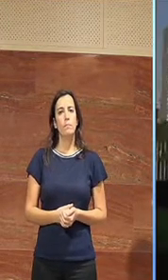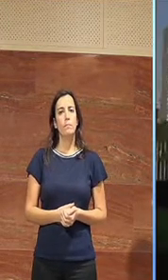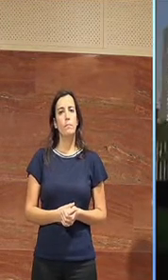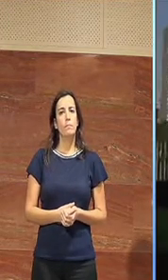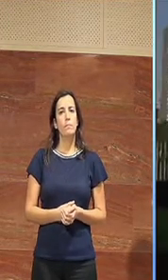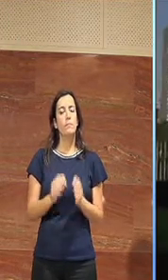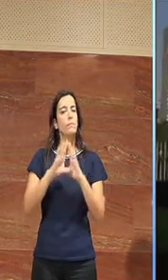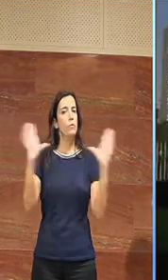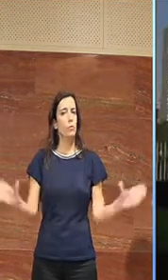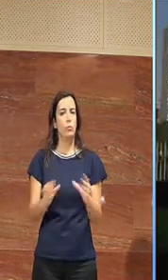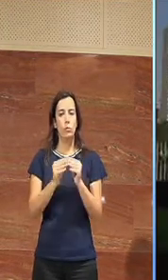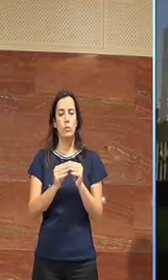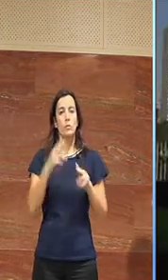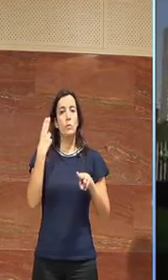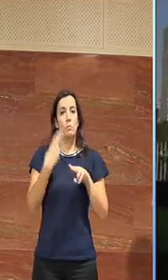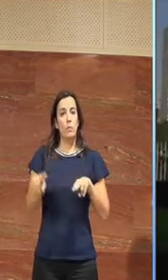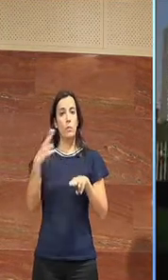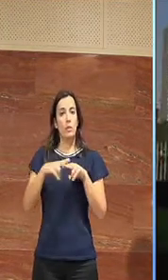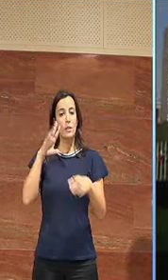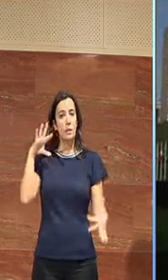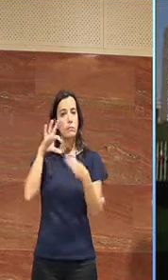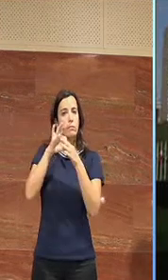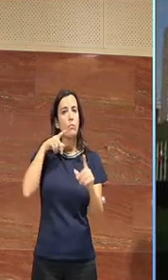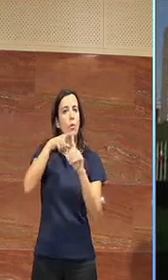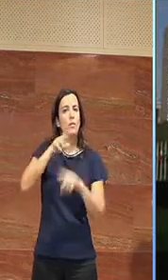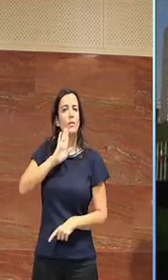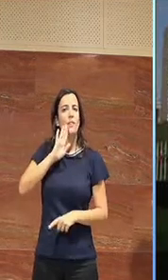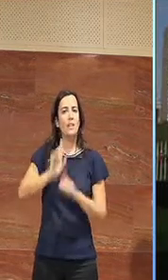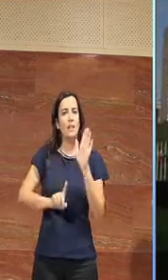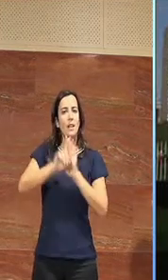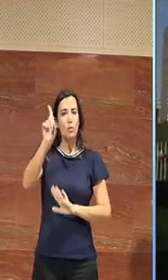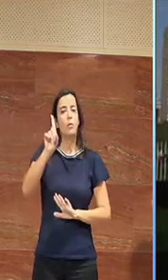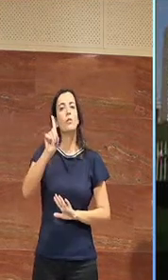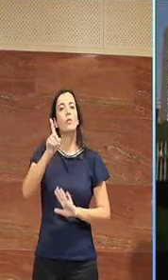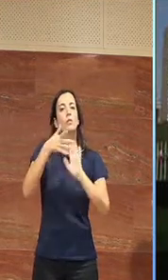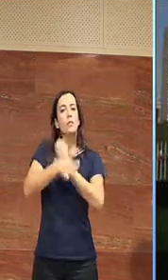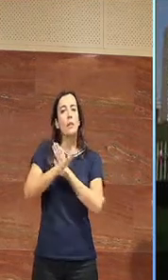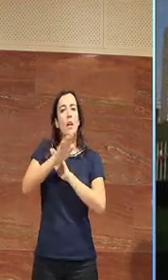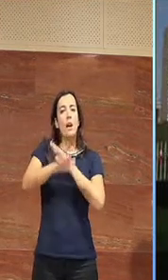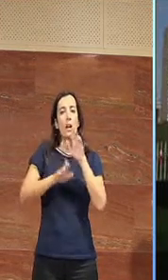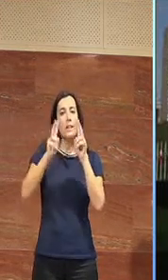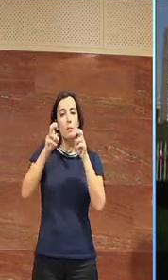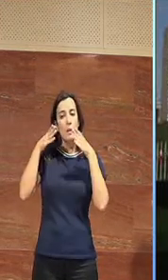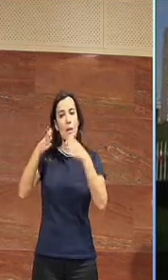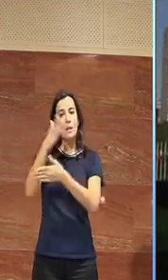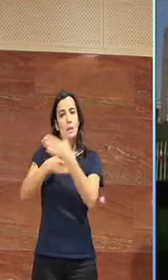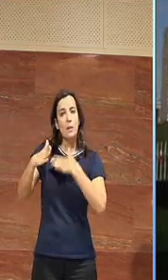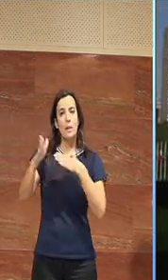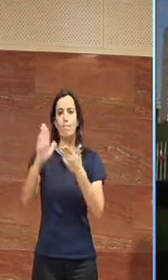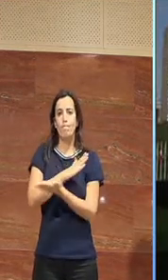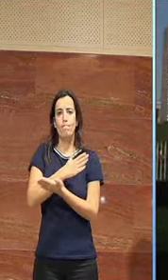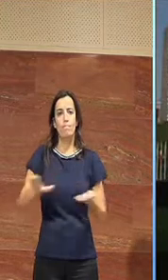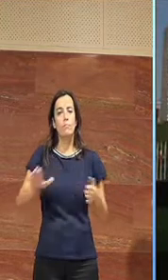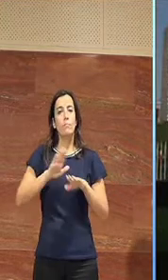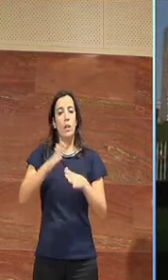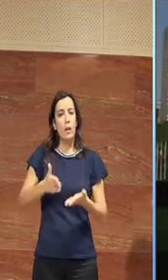En conclusión, las políticas relacionadas con los objetivos de desarrollo del milenio no han abordado la discapacidad. Para